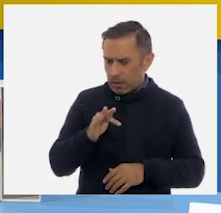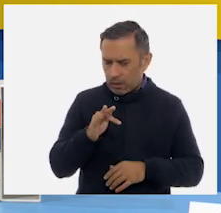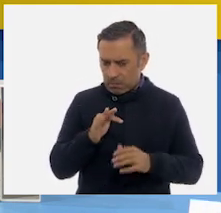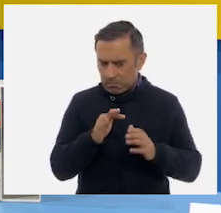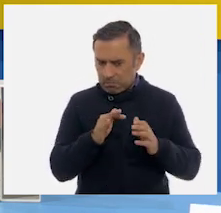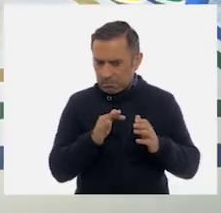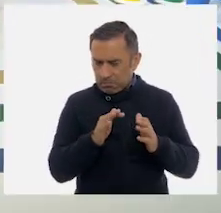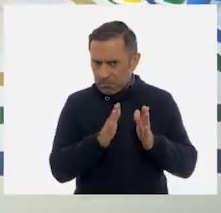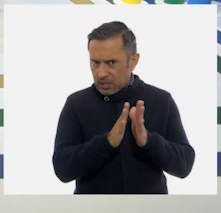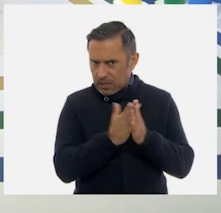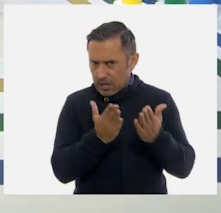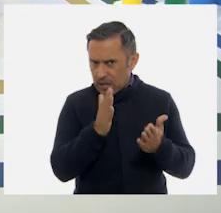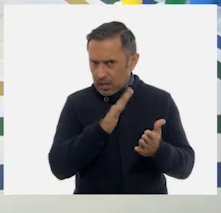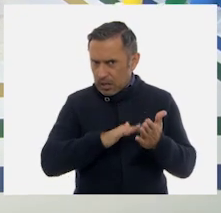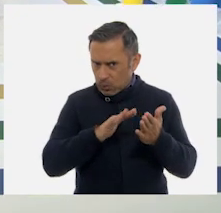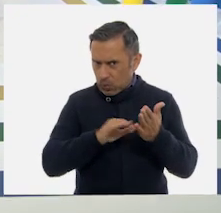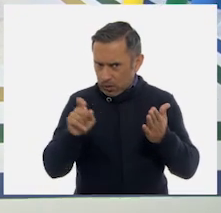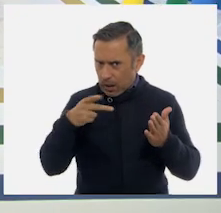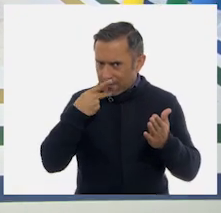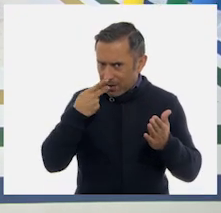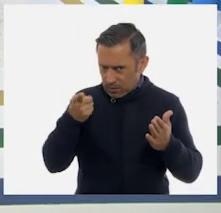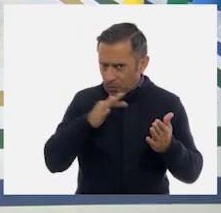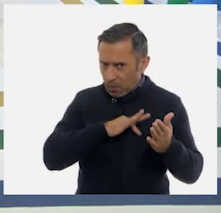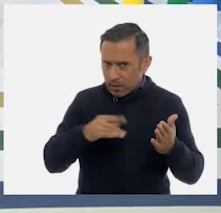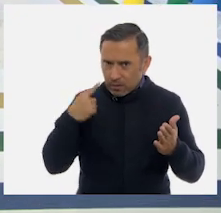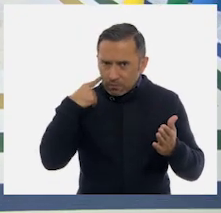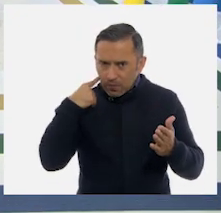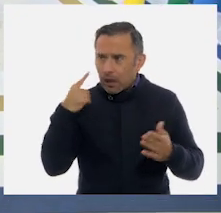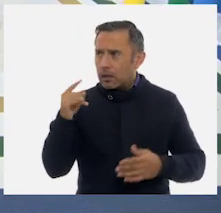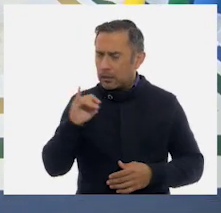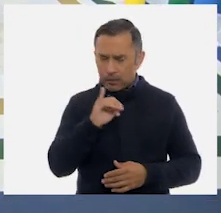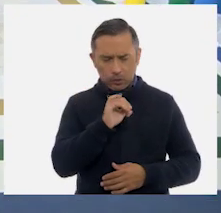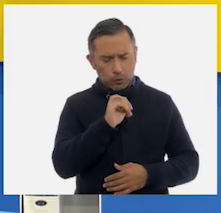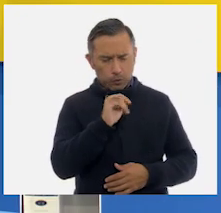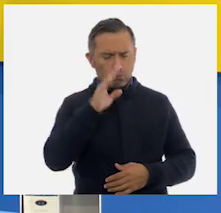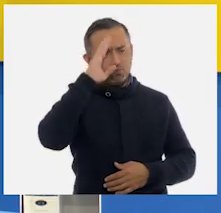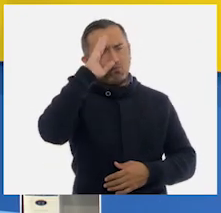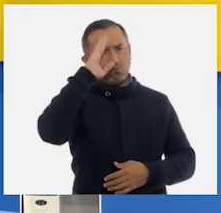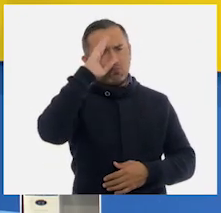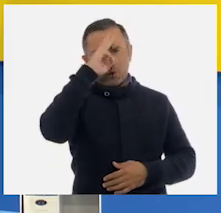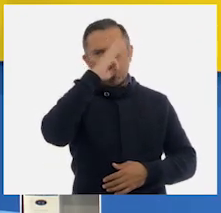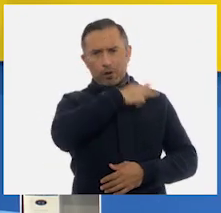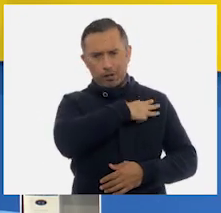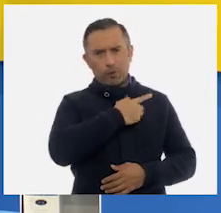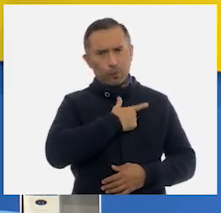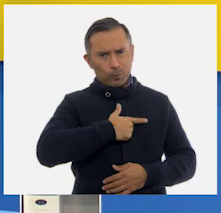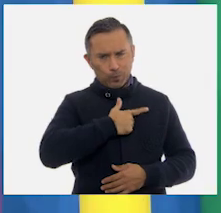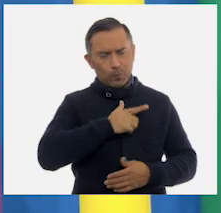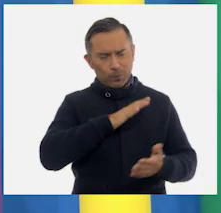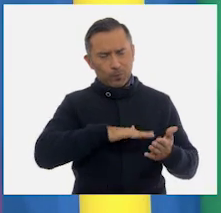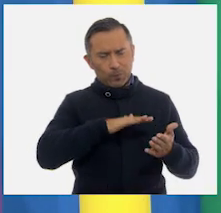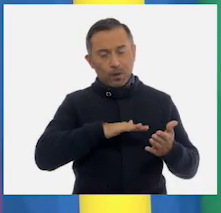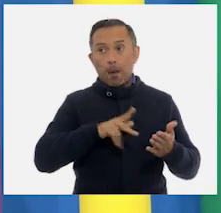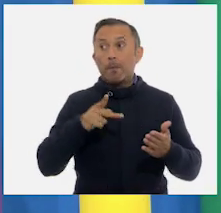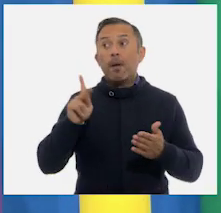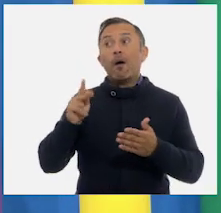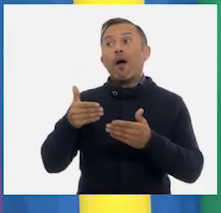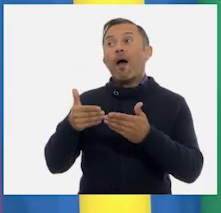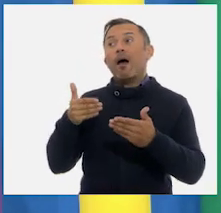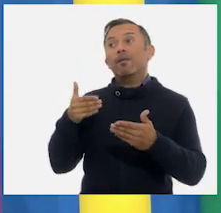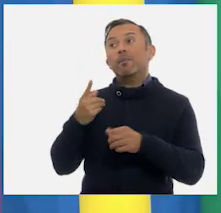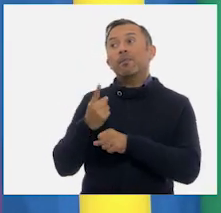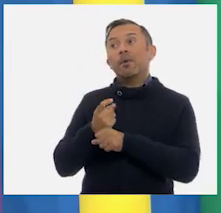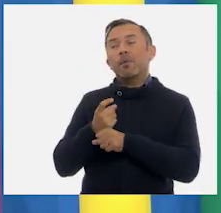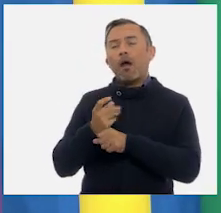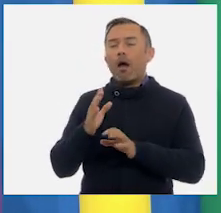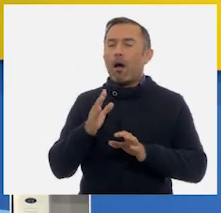voz alta? Por supuesto que sí, coronela. Muy bien, pero antes... Ay, no, es broma,